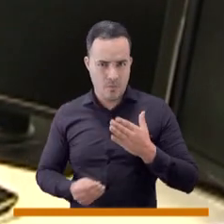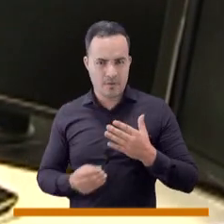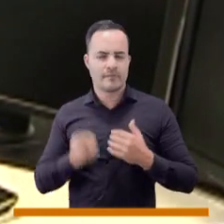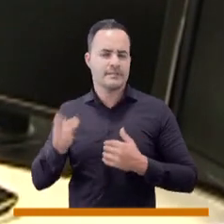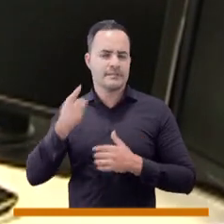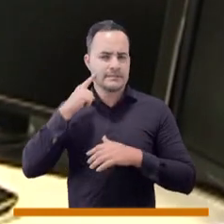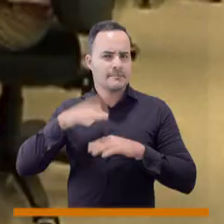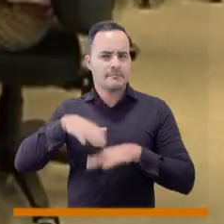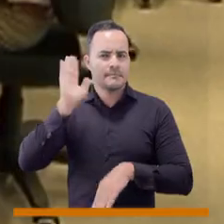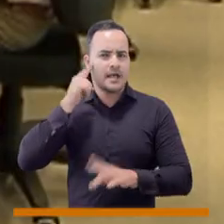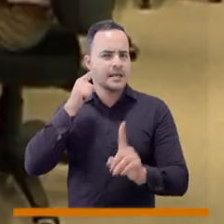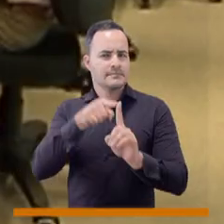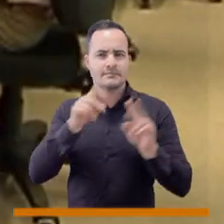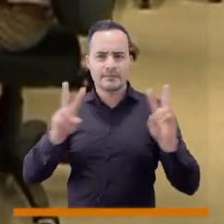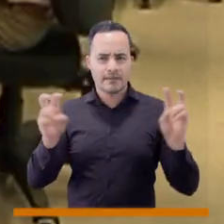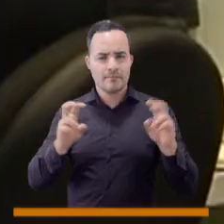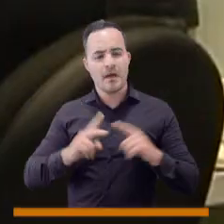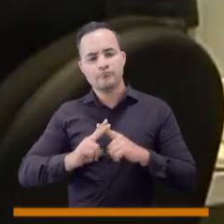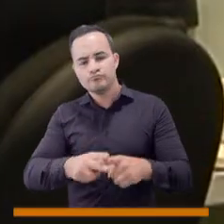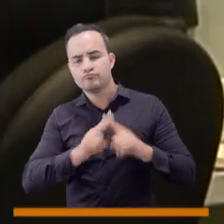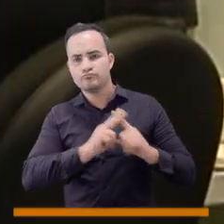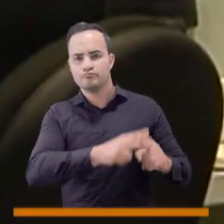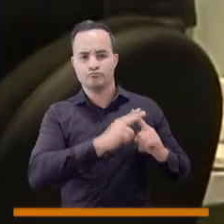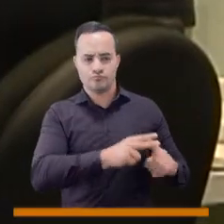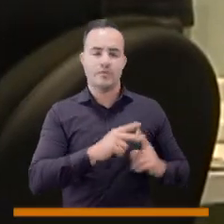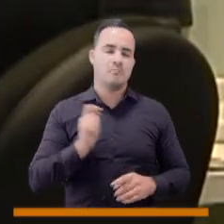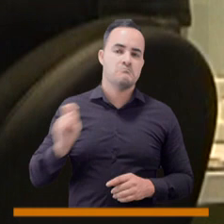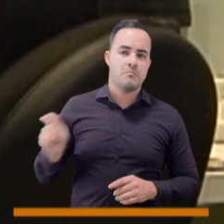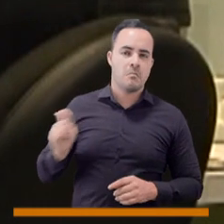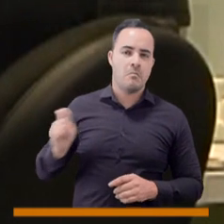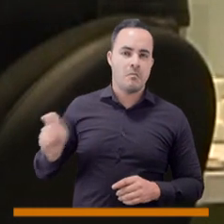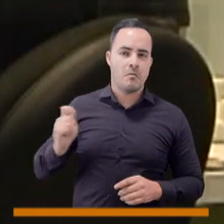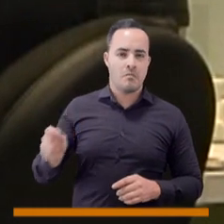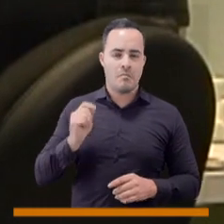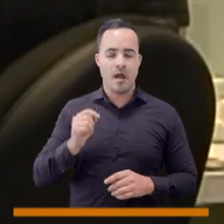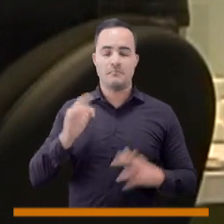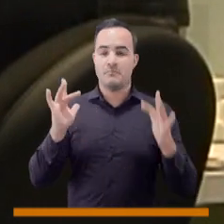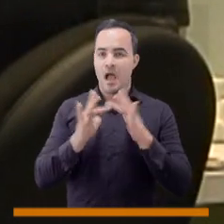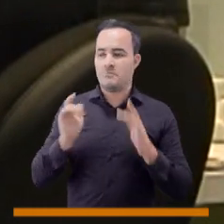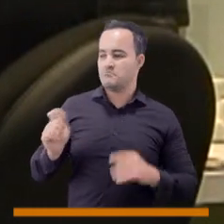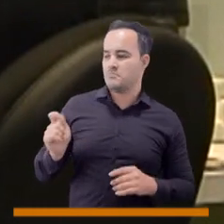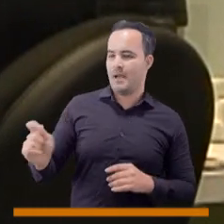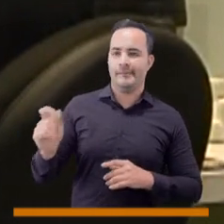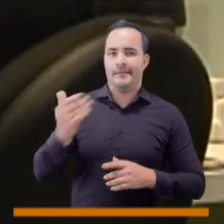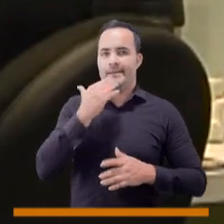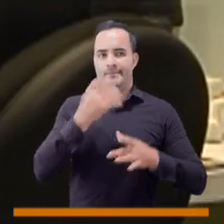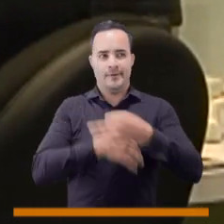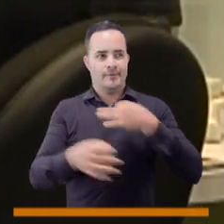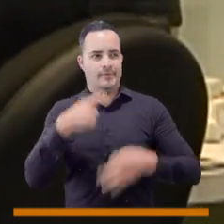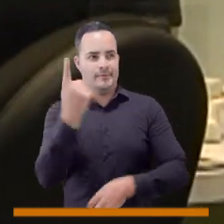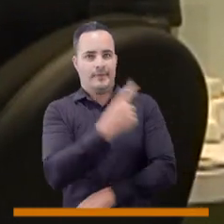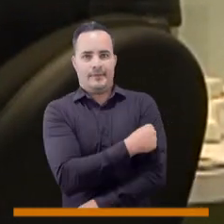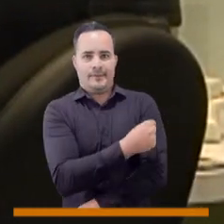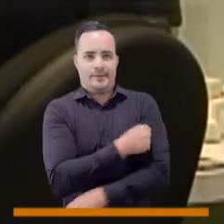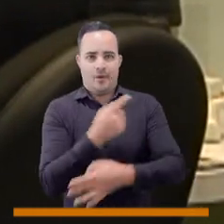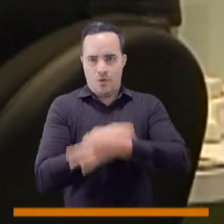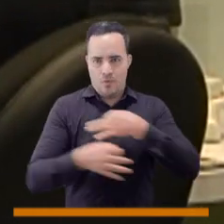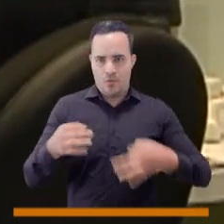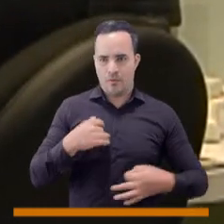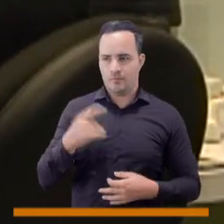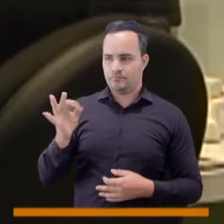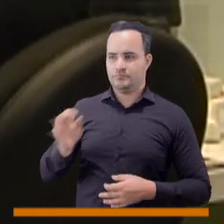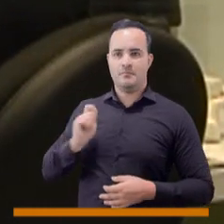al modelo indio de crédito para las partes, un crédito muy como para pagar el pagadiario, un asunto, y